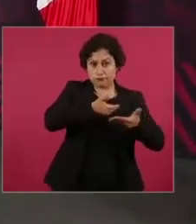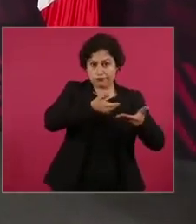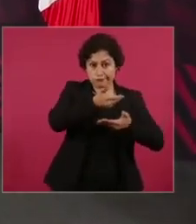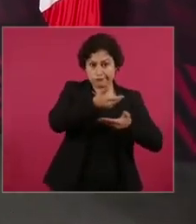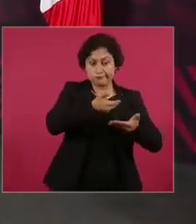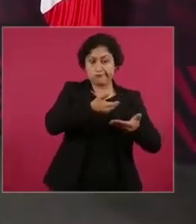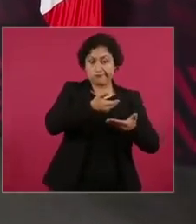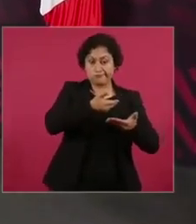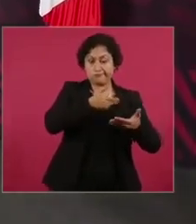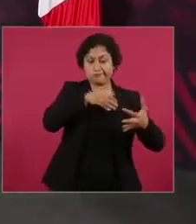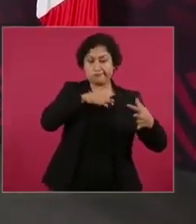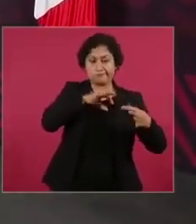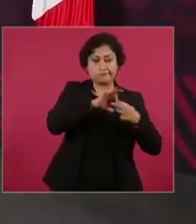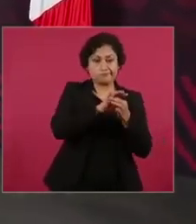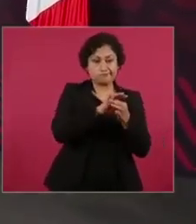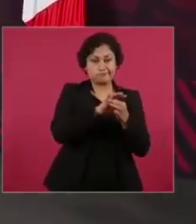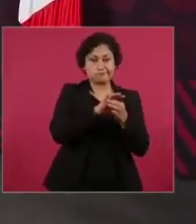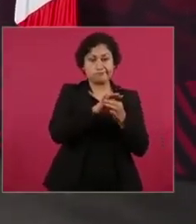y había